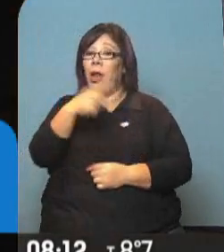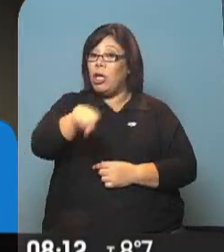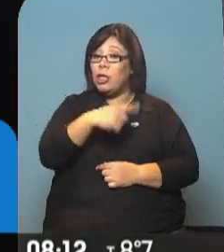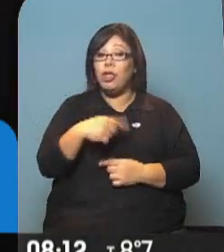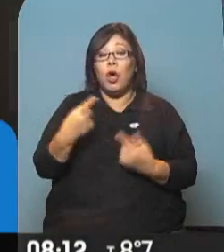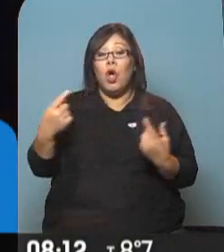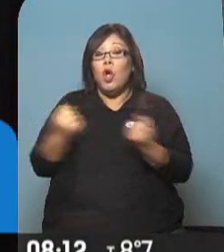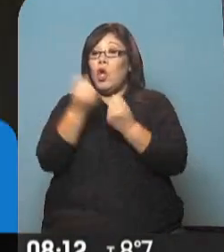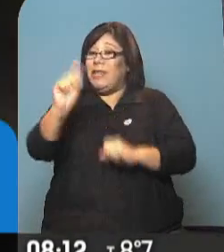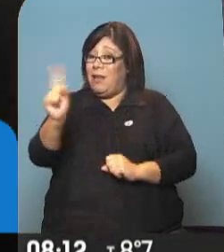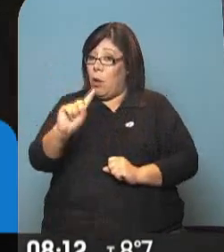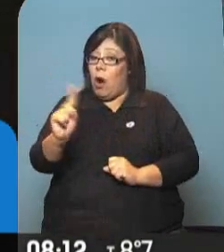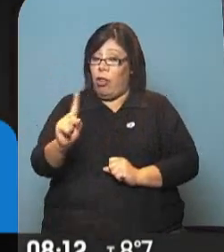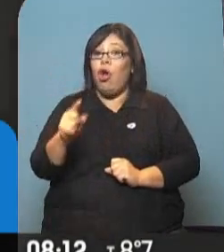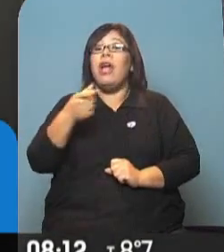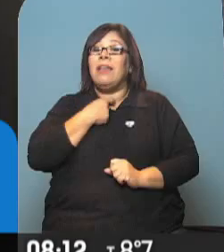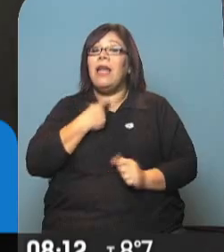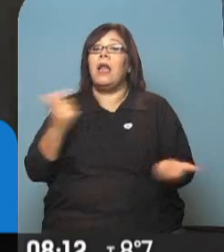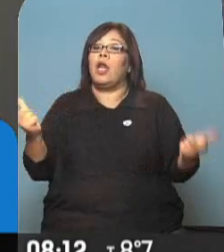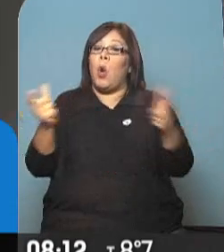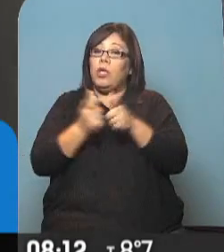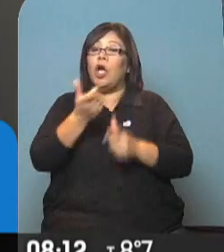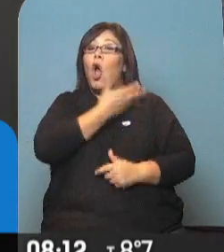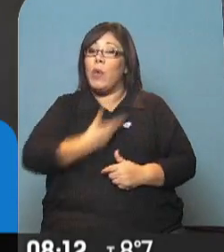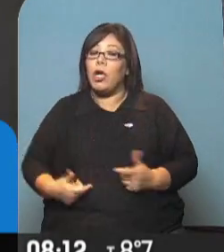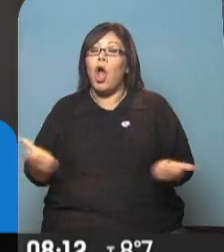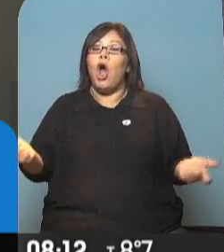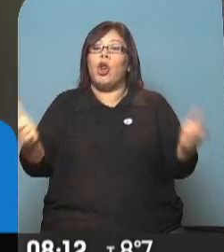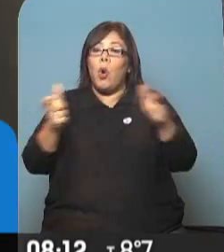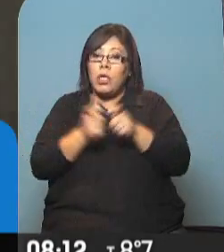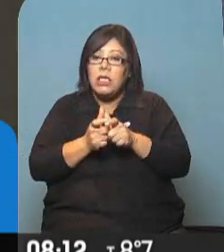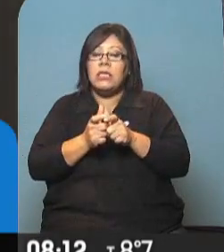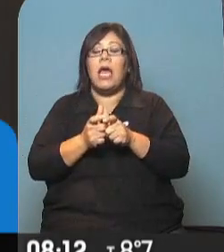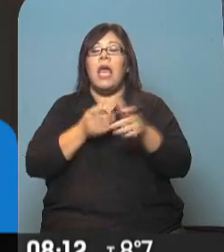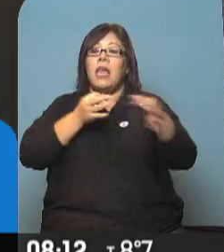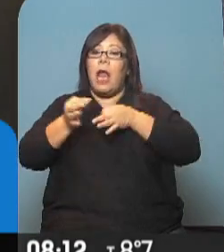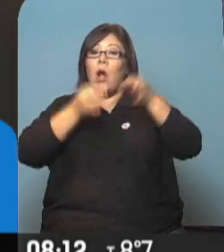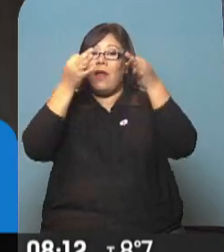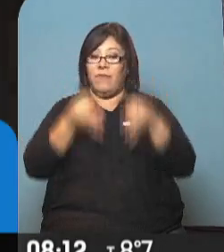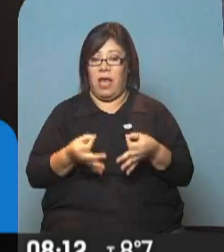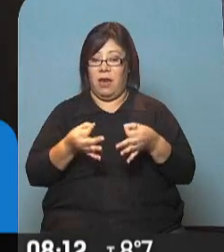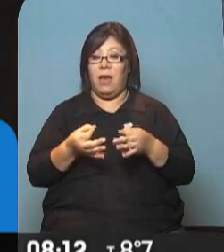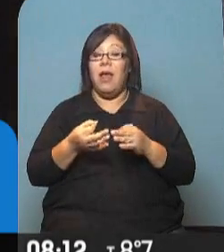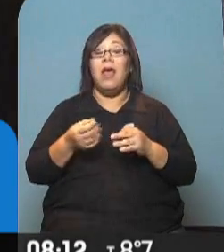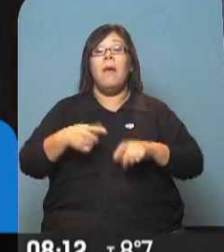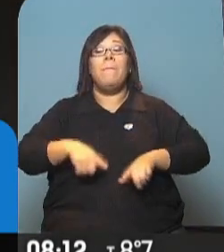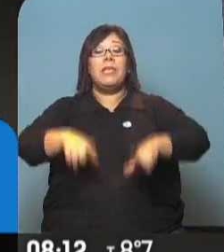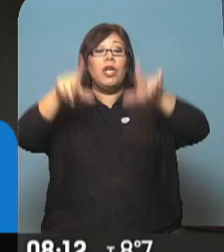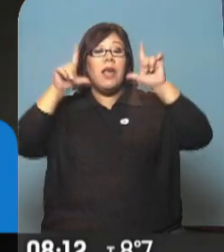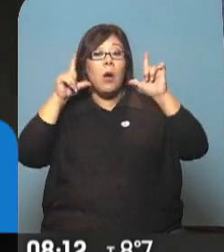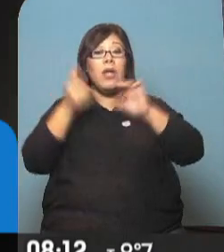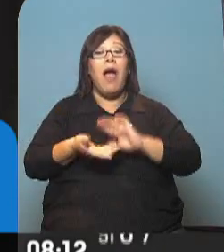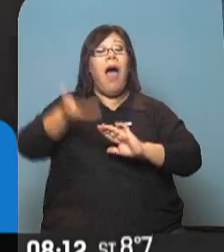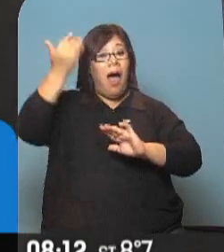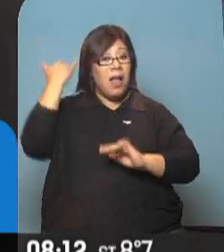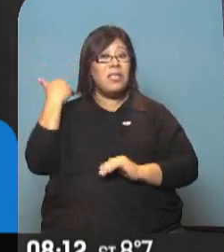quieren sentar a negociar con el gobierno, como lo venían haciendo de hecho antes de empezar a tramitar la personería jurídica que el